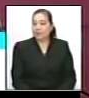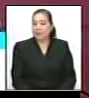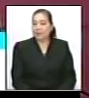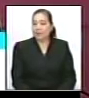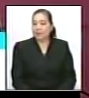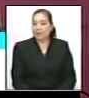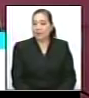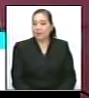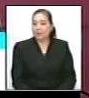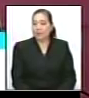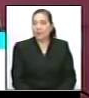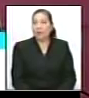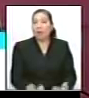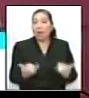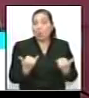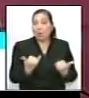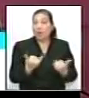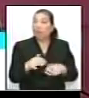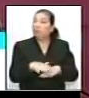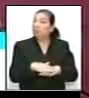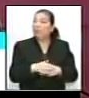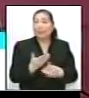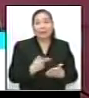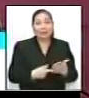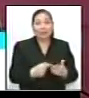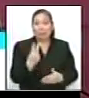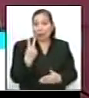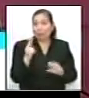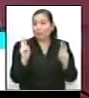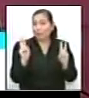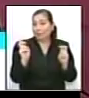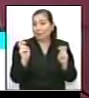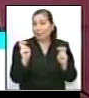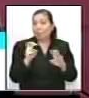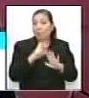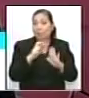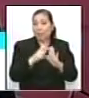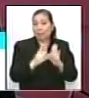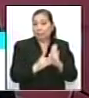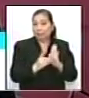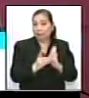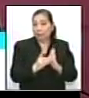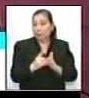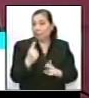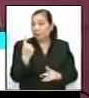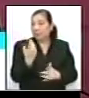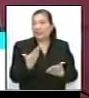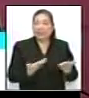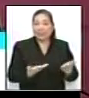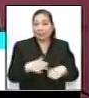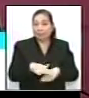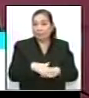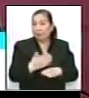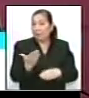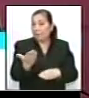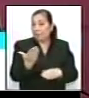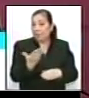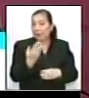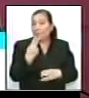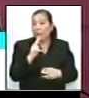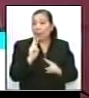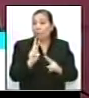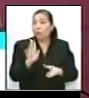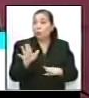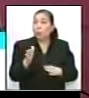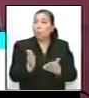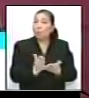Dos puntos son los principales de la agenda: el proyecto de admisión en primer lugar y el proyecto de dictamen. En el primer caso, se trata de un pedido de levantamiento de